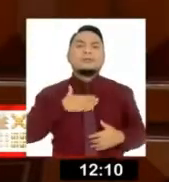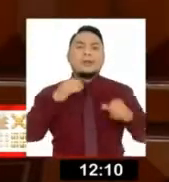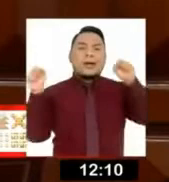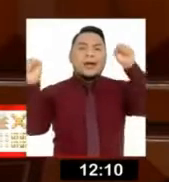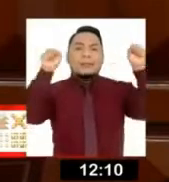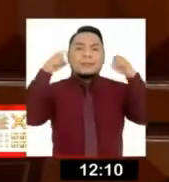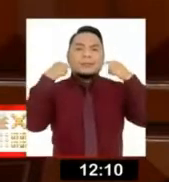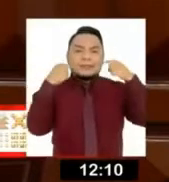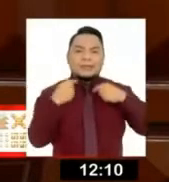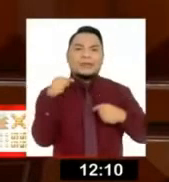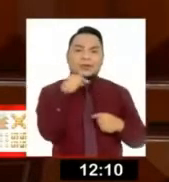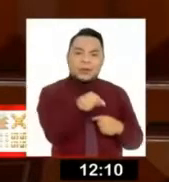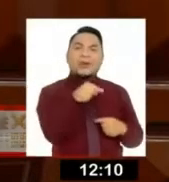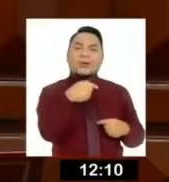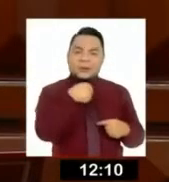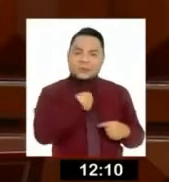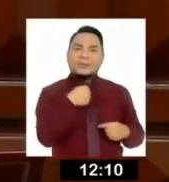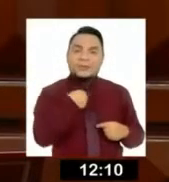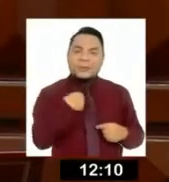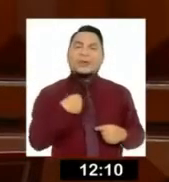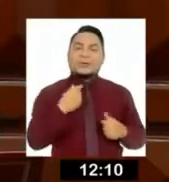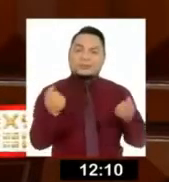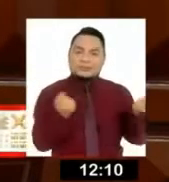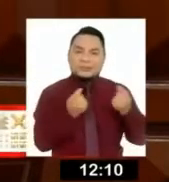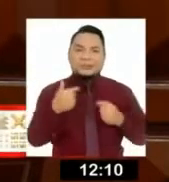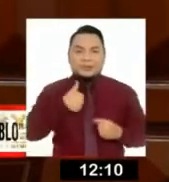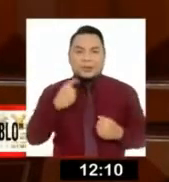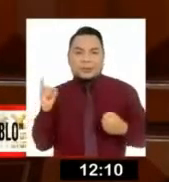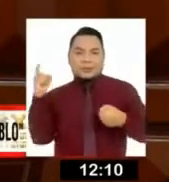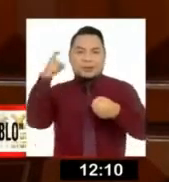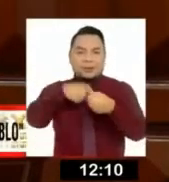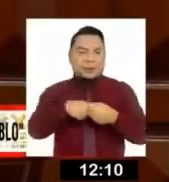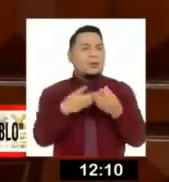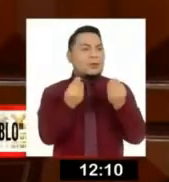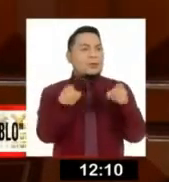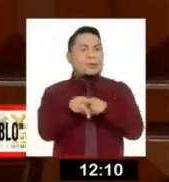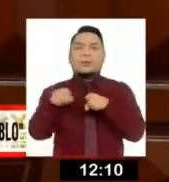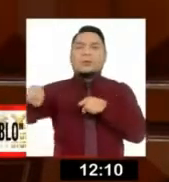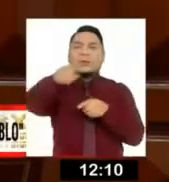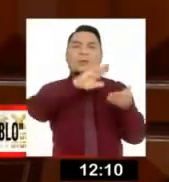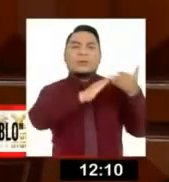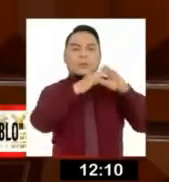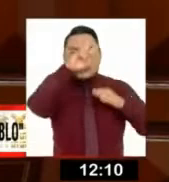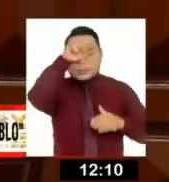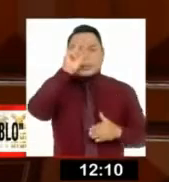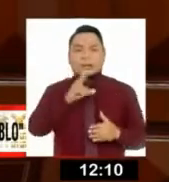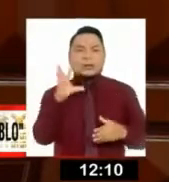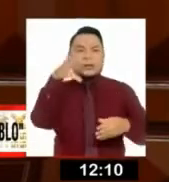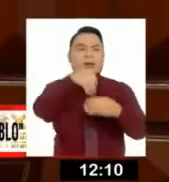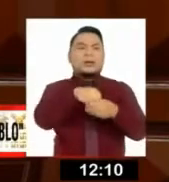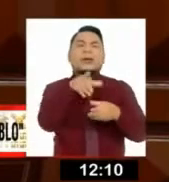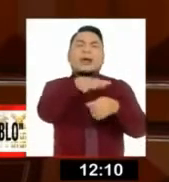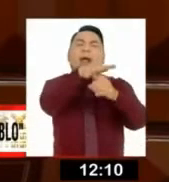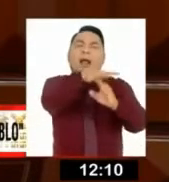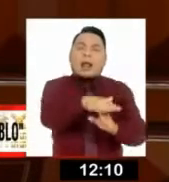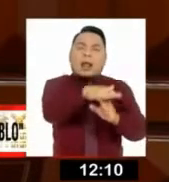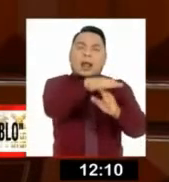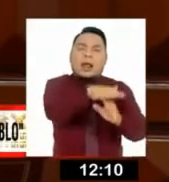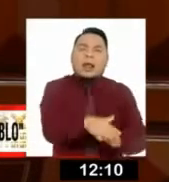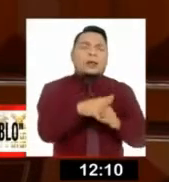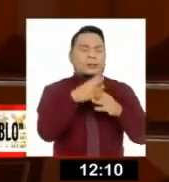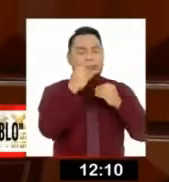campesino, una persona que pertenece, como muchos de los peruanos, a los sectores oprimidos por tantos